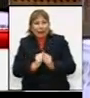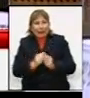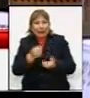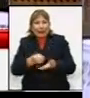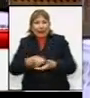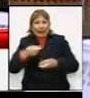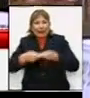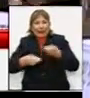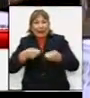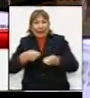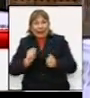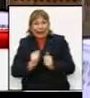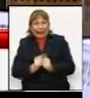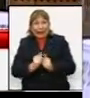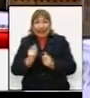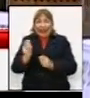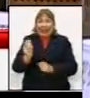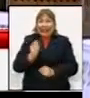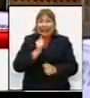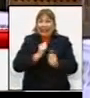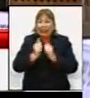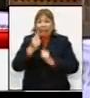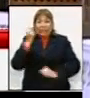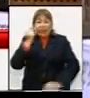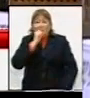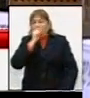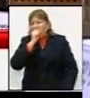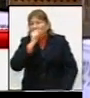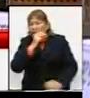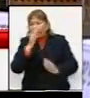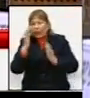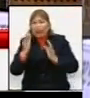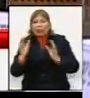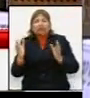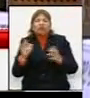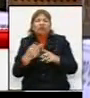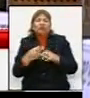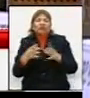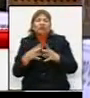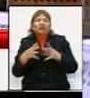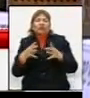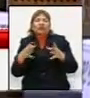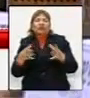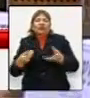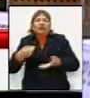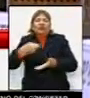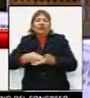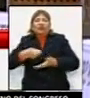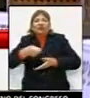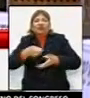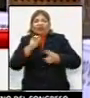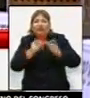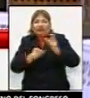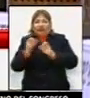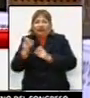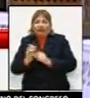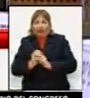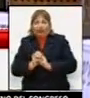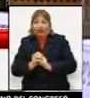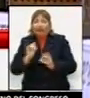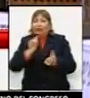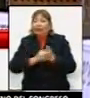aportes privados a las campañas es tan desproporcional en relación a los aportes públicos que